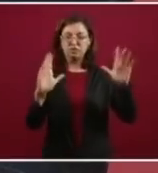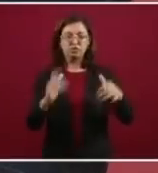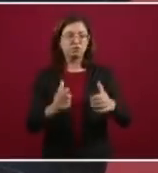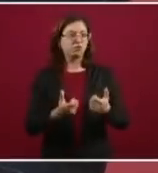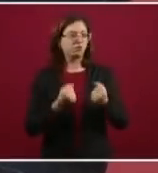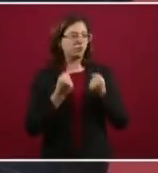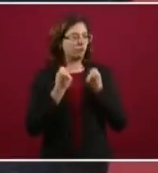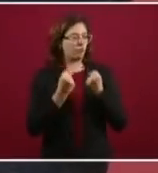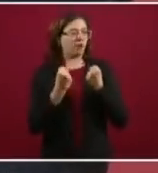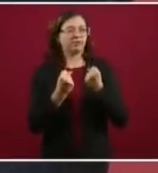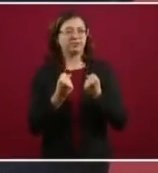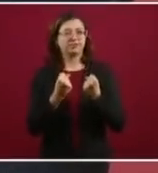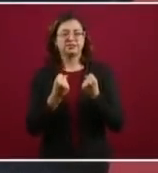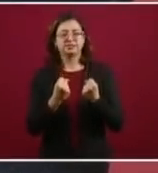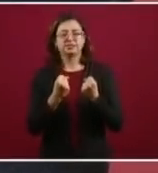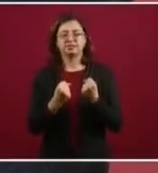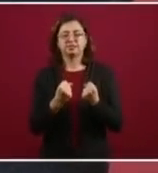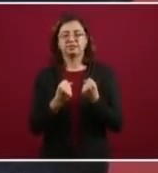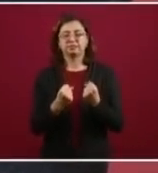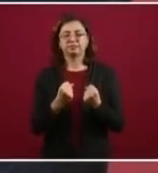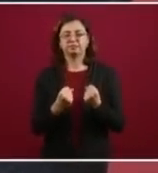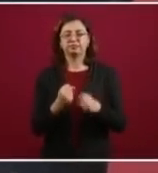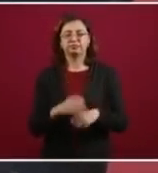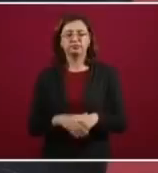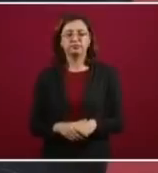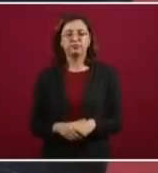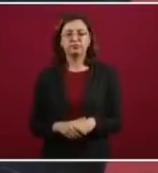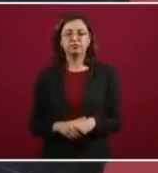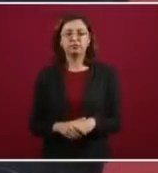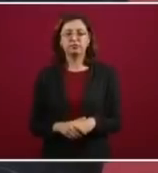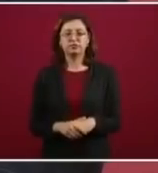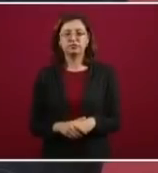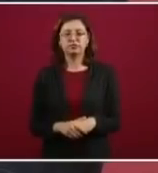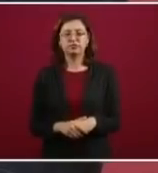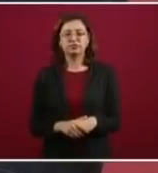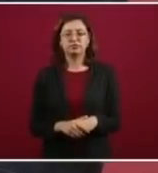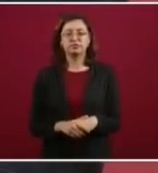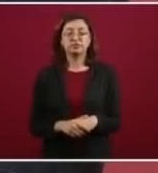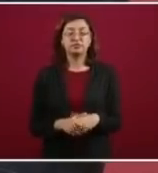después del triunfo de la República,